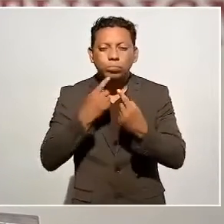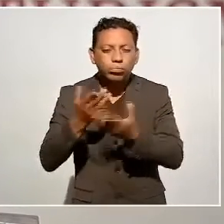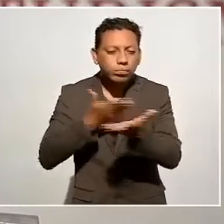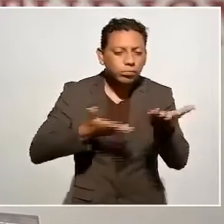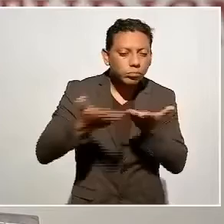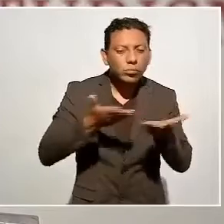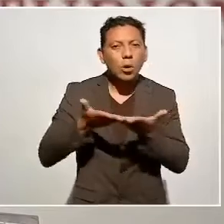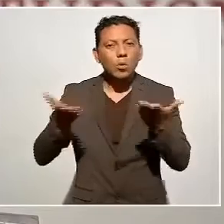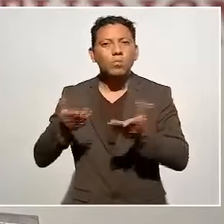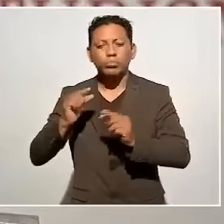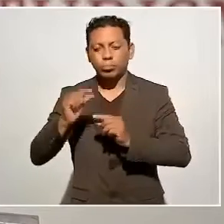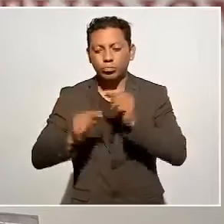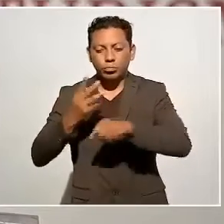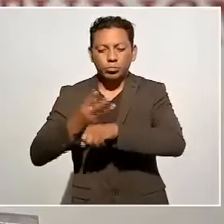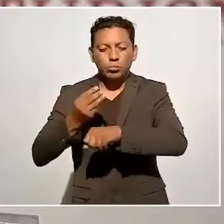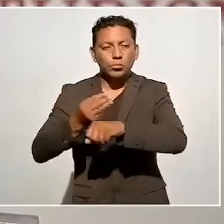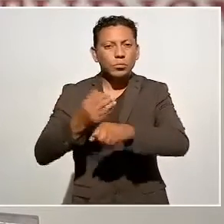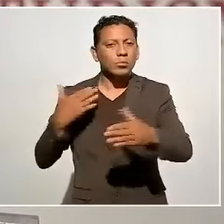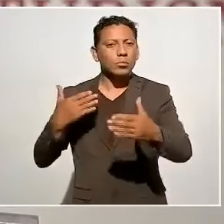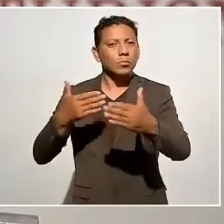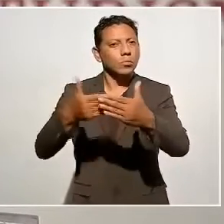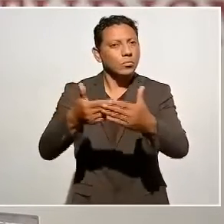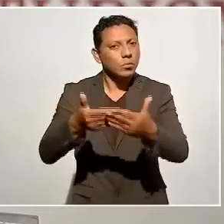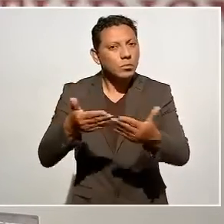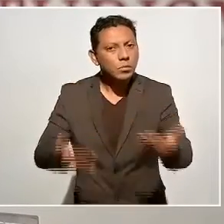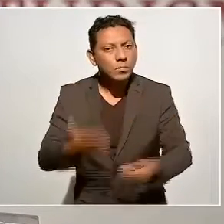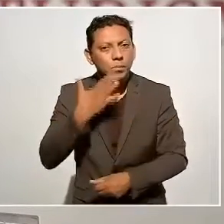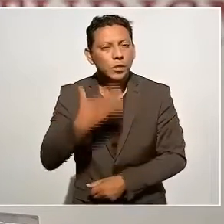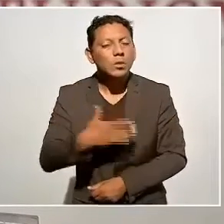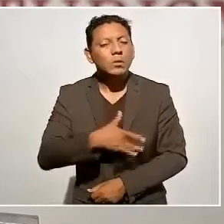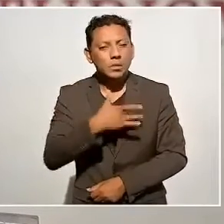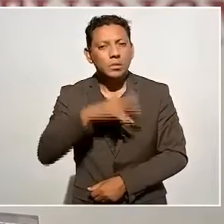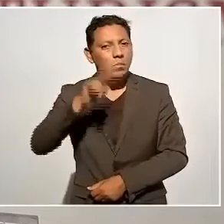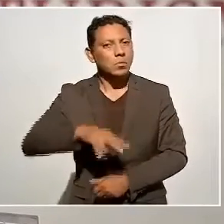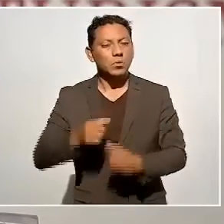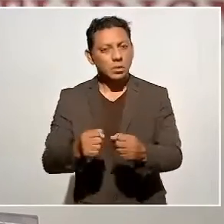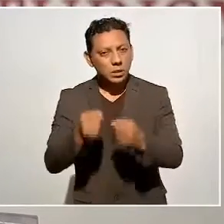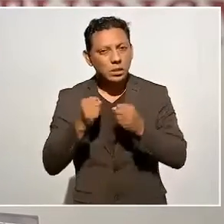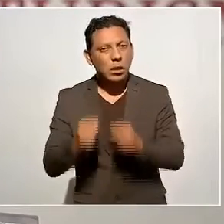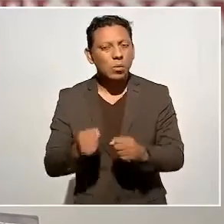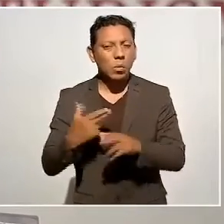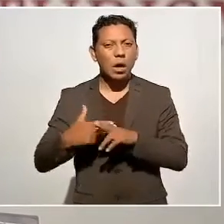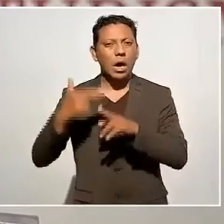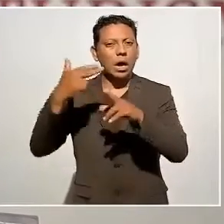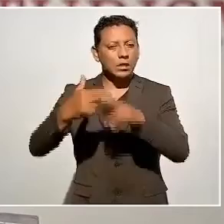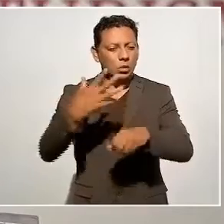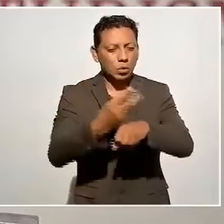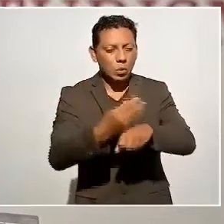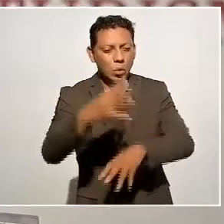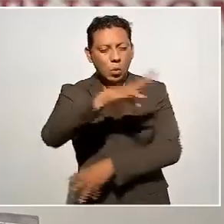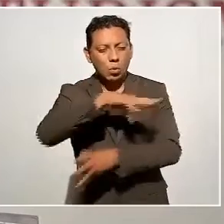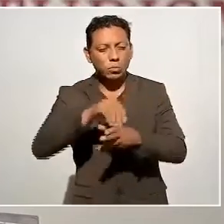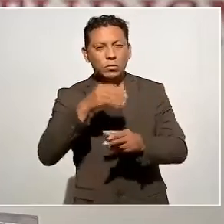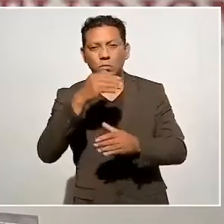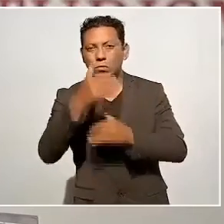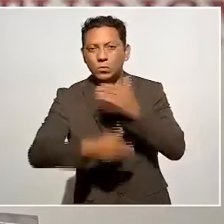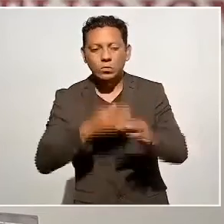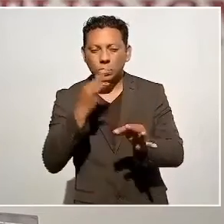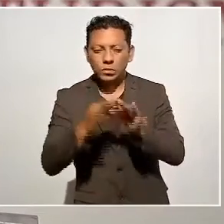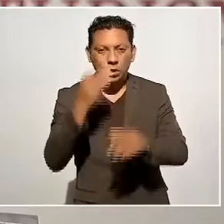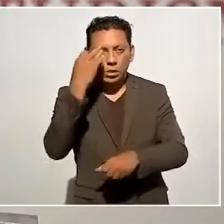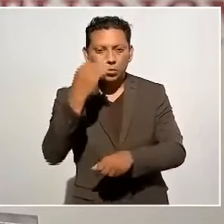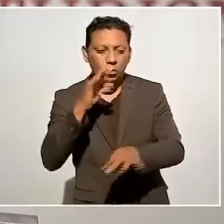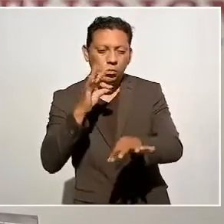nos permitió avanzar de manera satisfactoria y estamos seguros, así será hasta concluir la obra, con los tiempos, con la